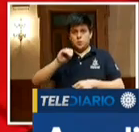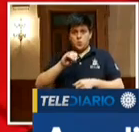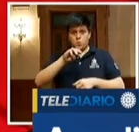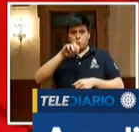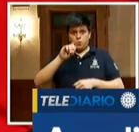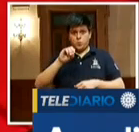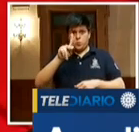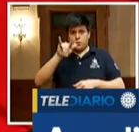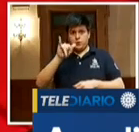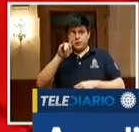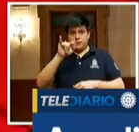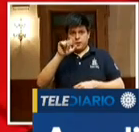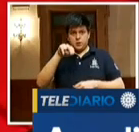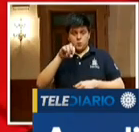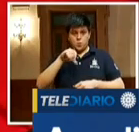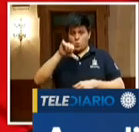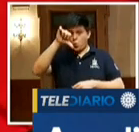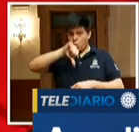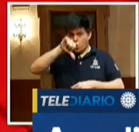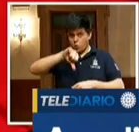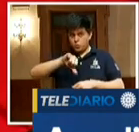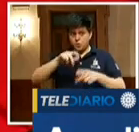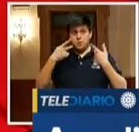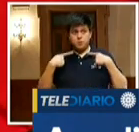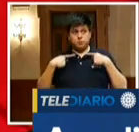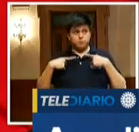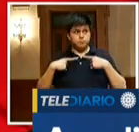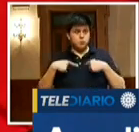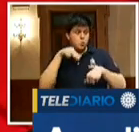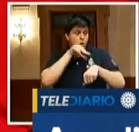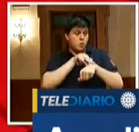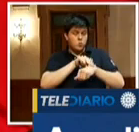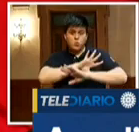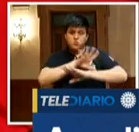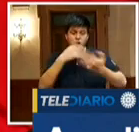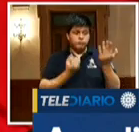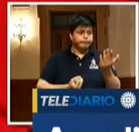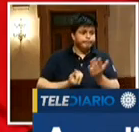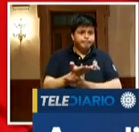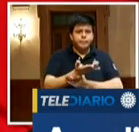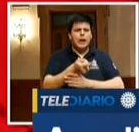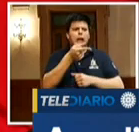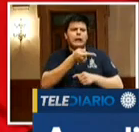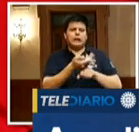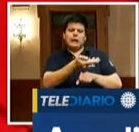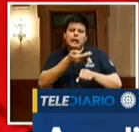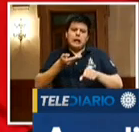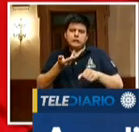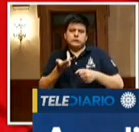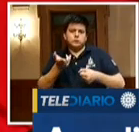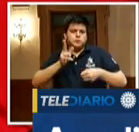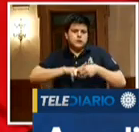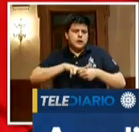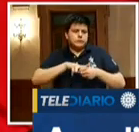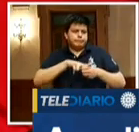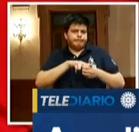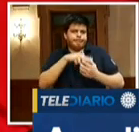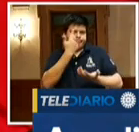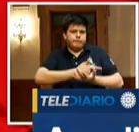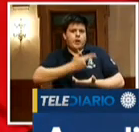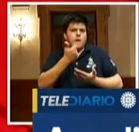el día de hoy ingresar a un médico que estuvo hospitalizado eso nos llena